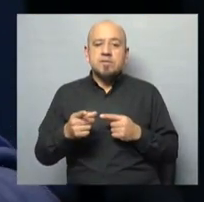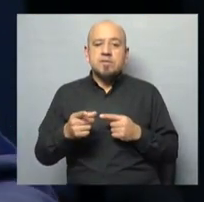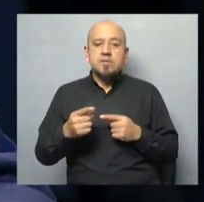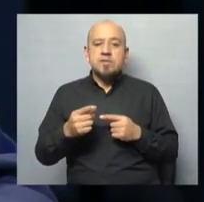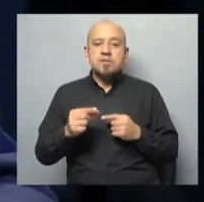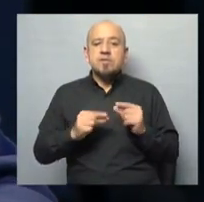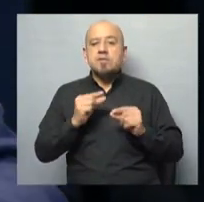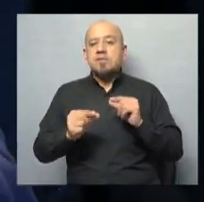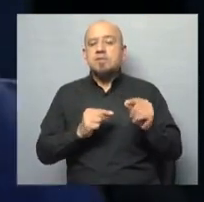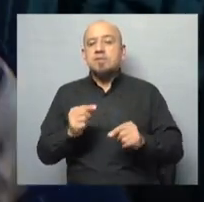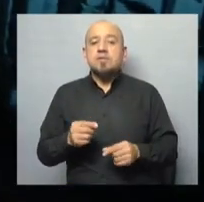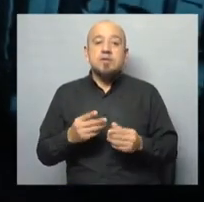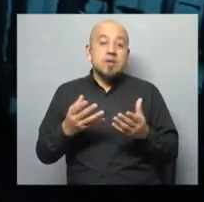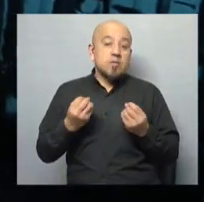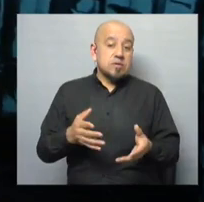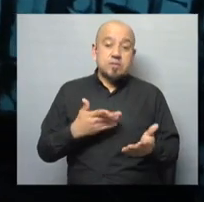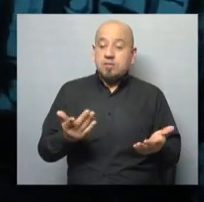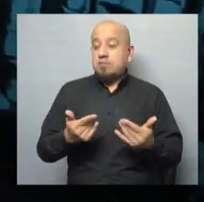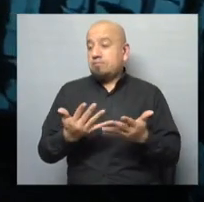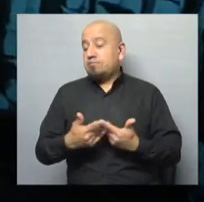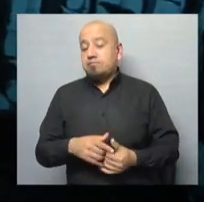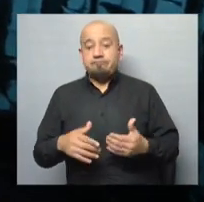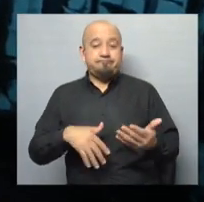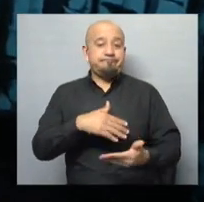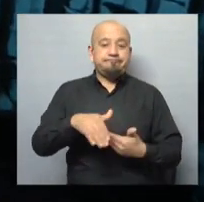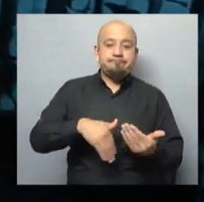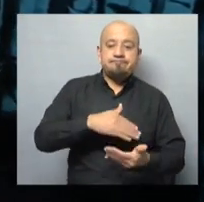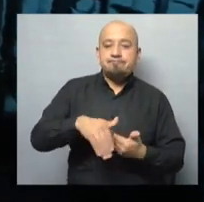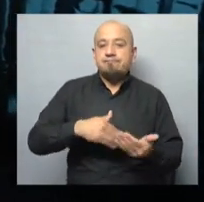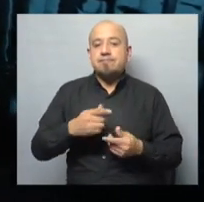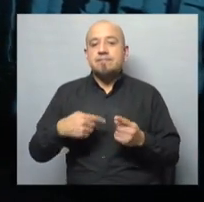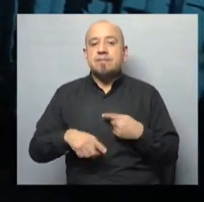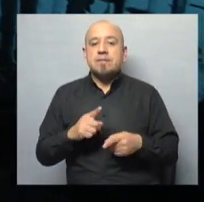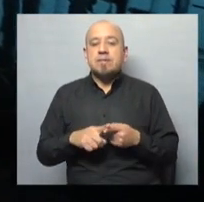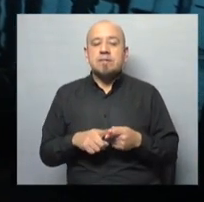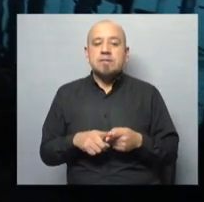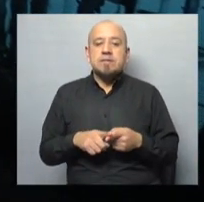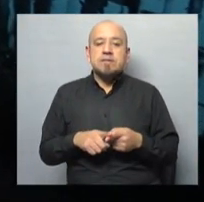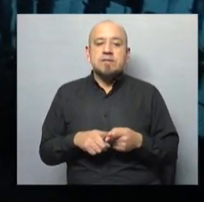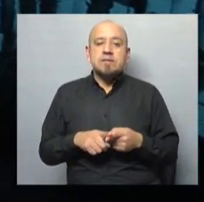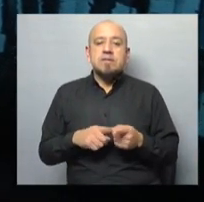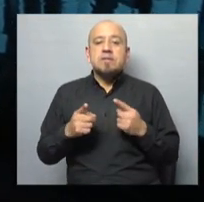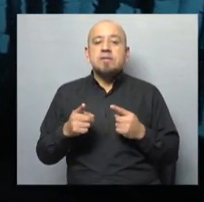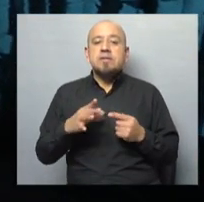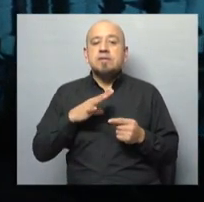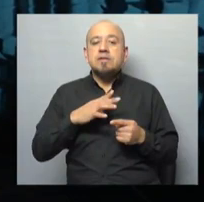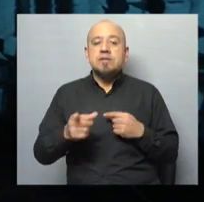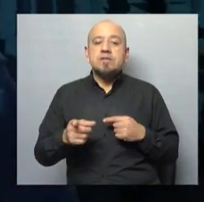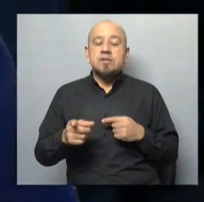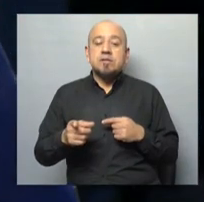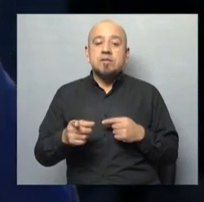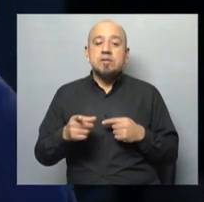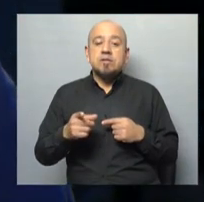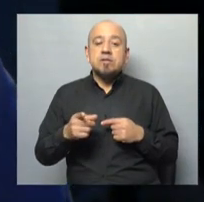desordeno desordenadas y entonces quedar aunque dice que alguien alguna vez dijo que